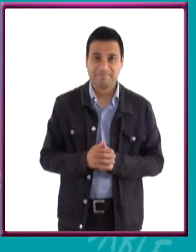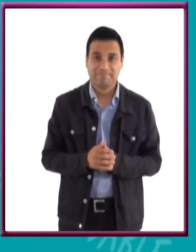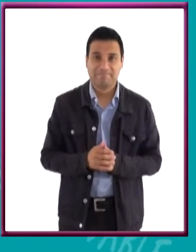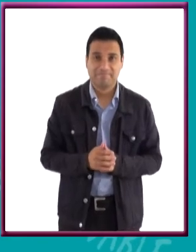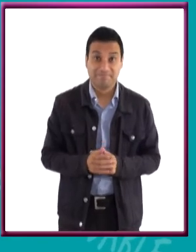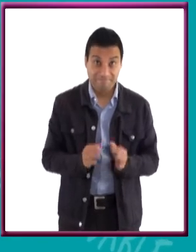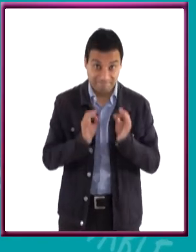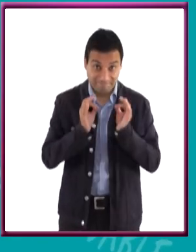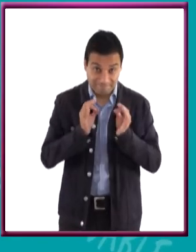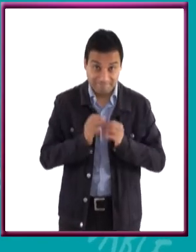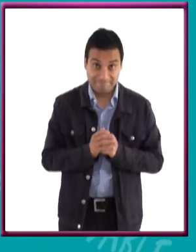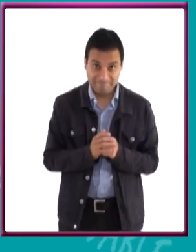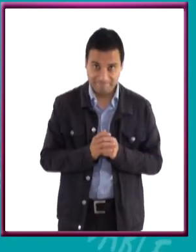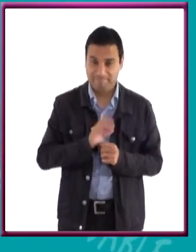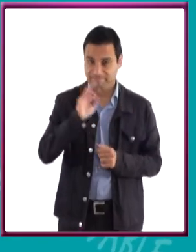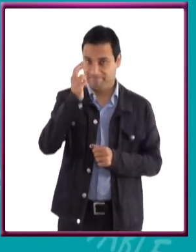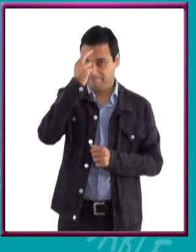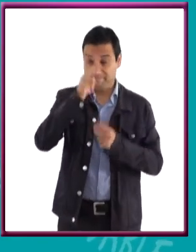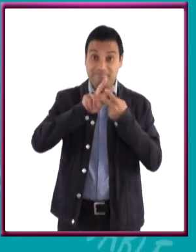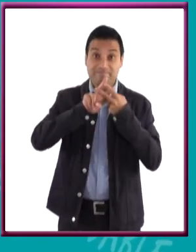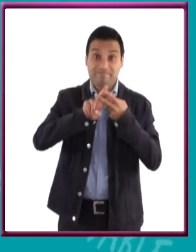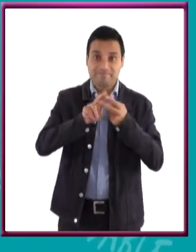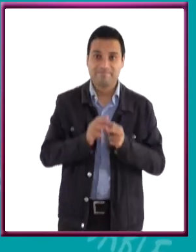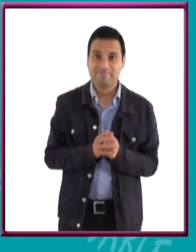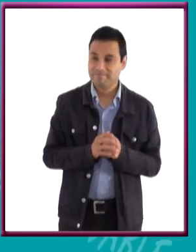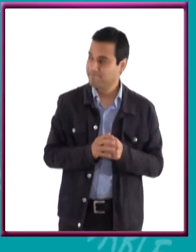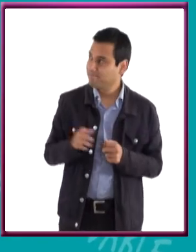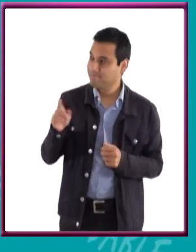y Facebook. No olvides usar los hashtags